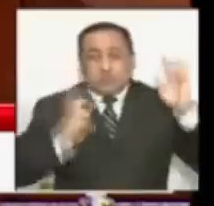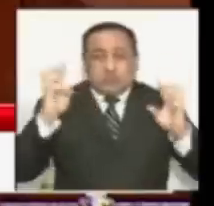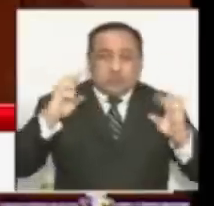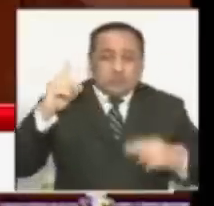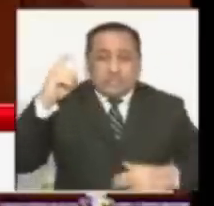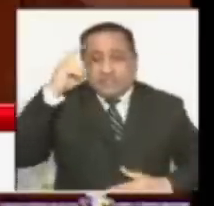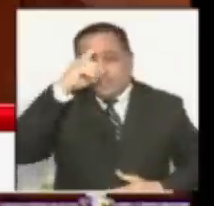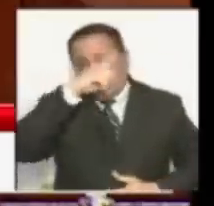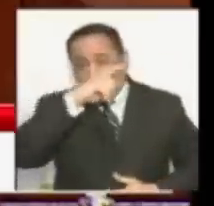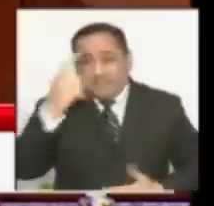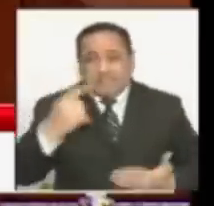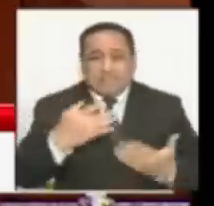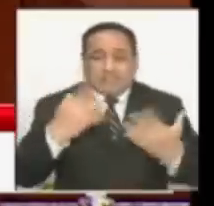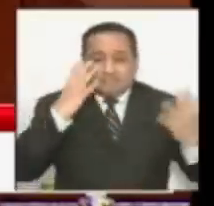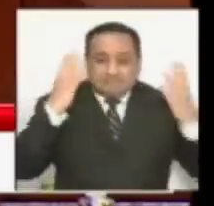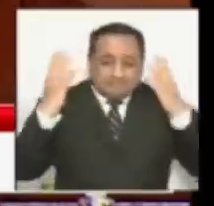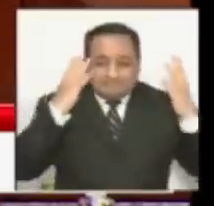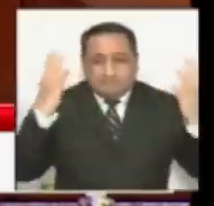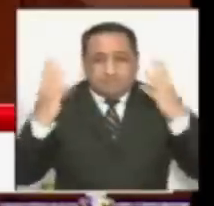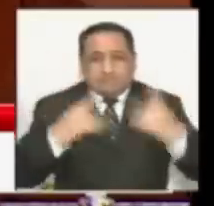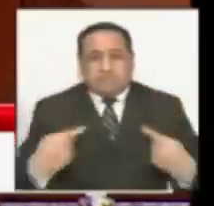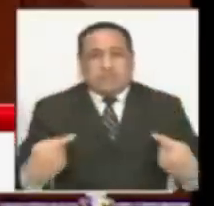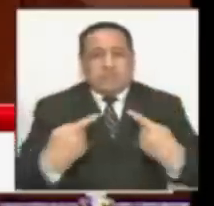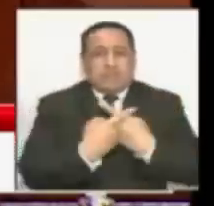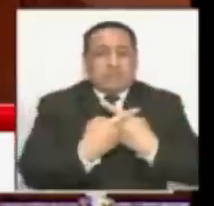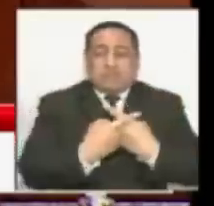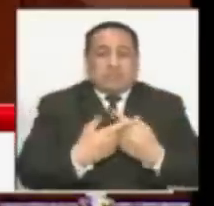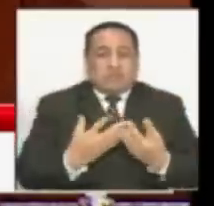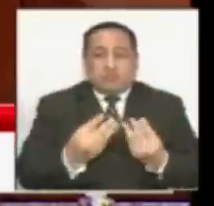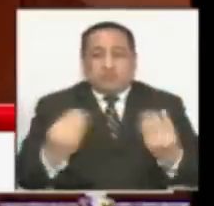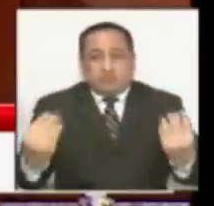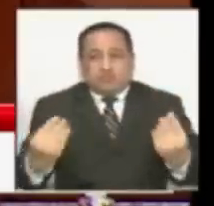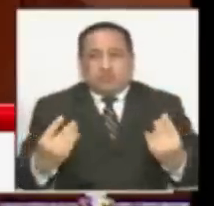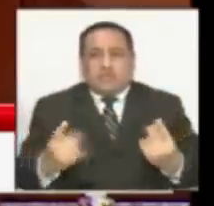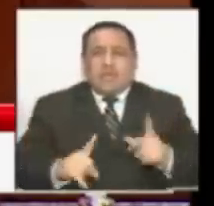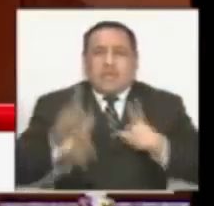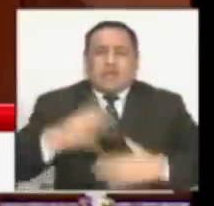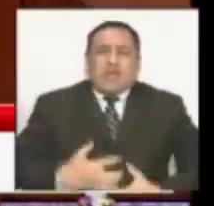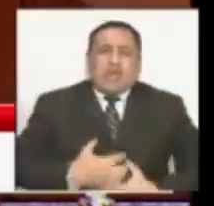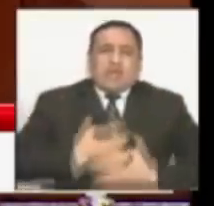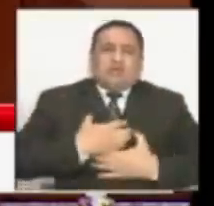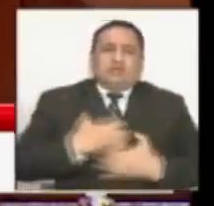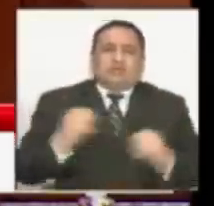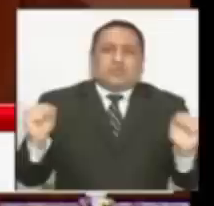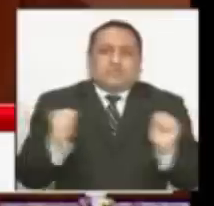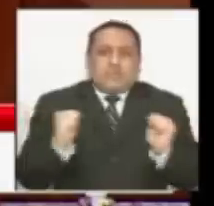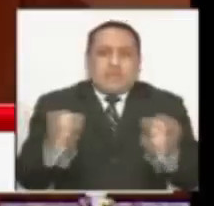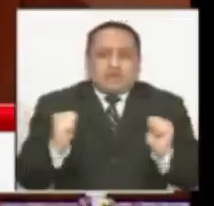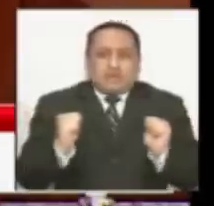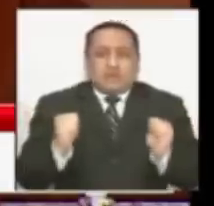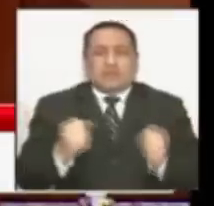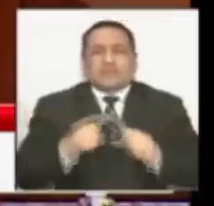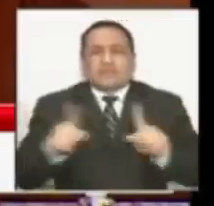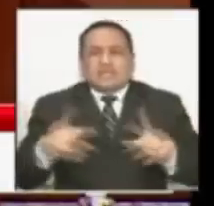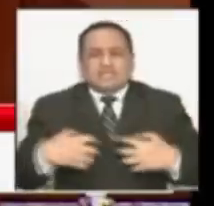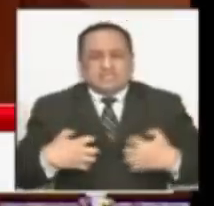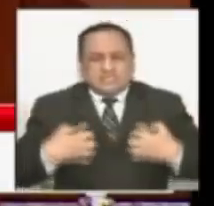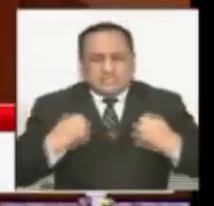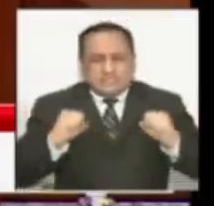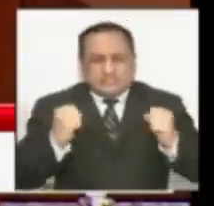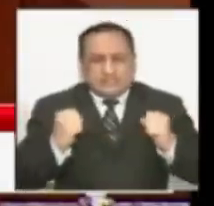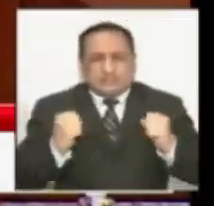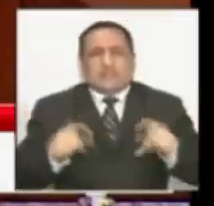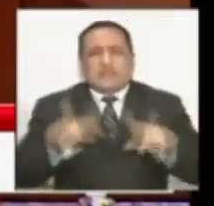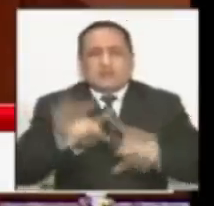de inconsistencias, de contradicciones, de amenazas y de miedos, de rencores y